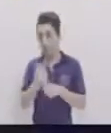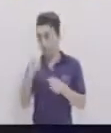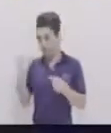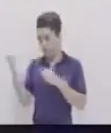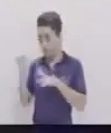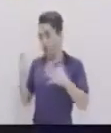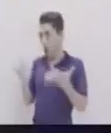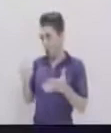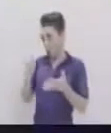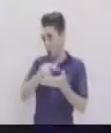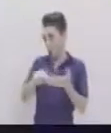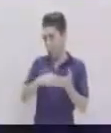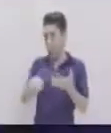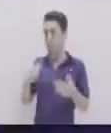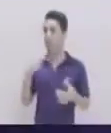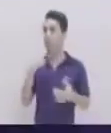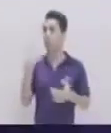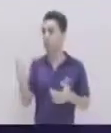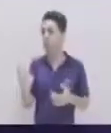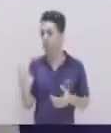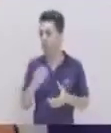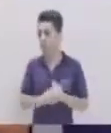yo realizo la lectura.